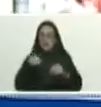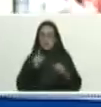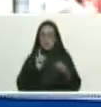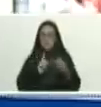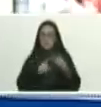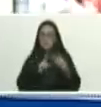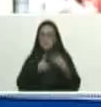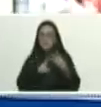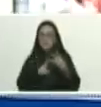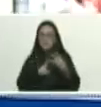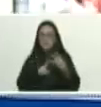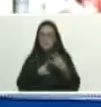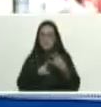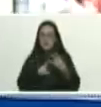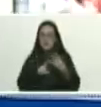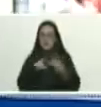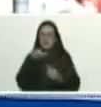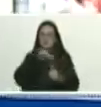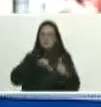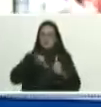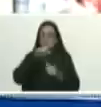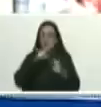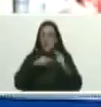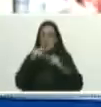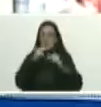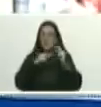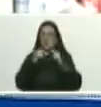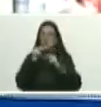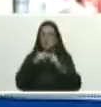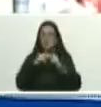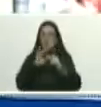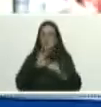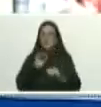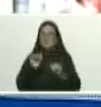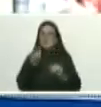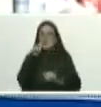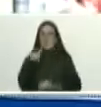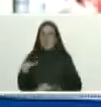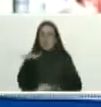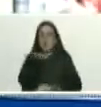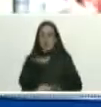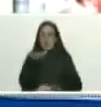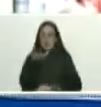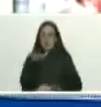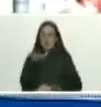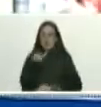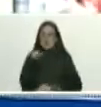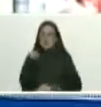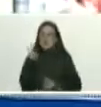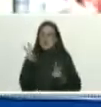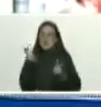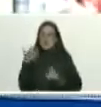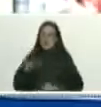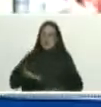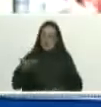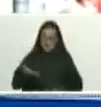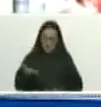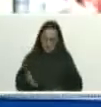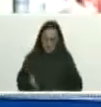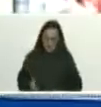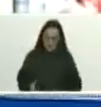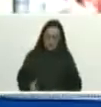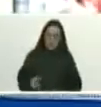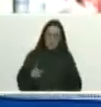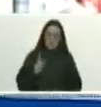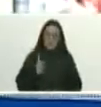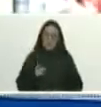3, autoconstrucción y cogestión del poder popular, línea vital, fundamental, donde hay